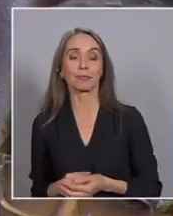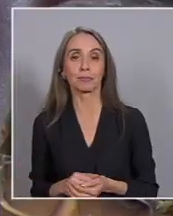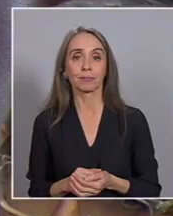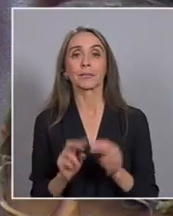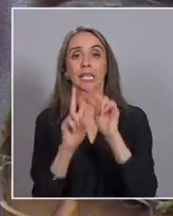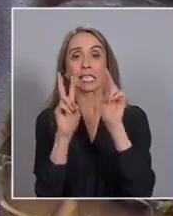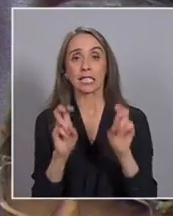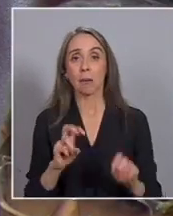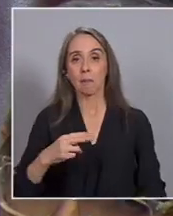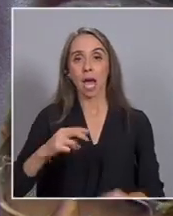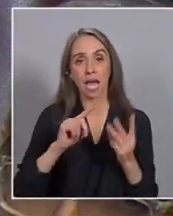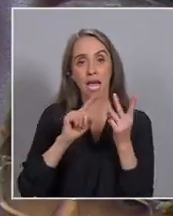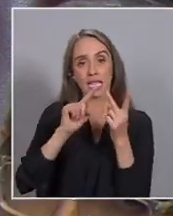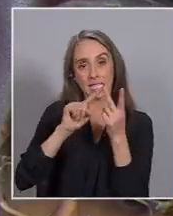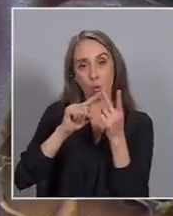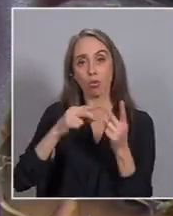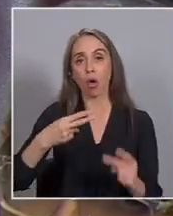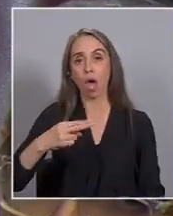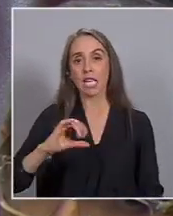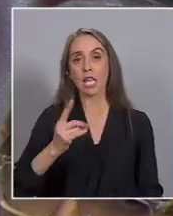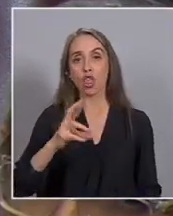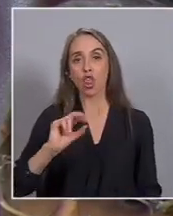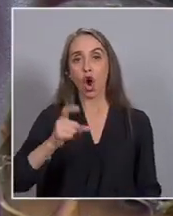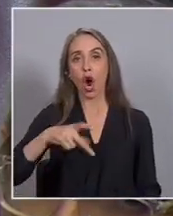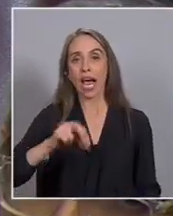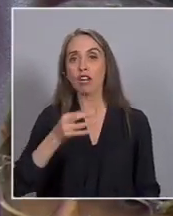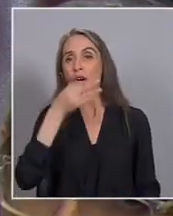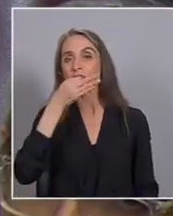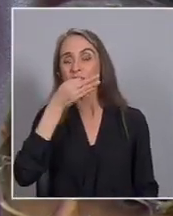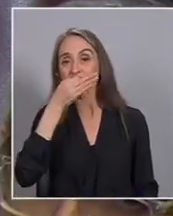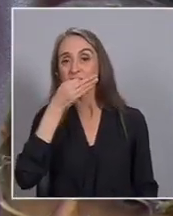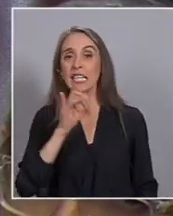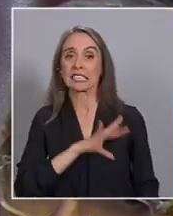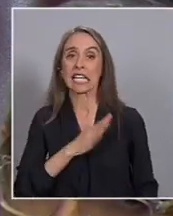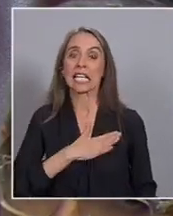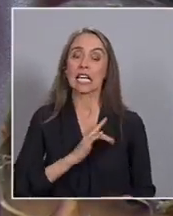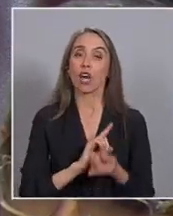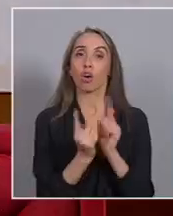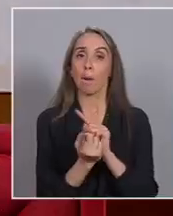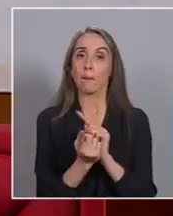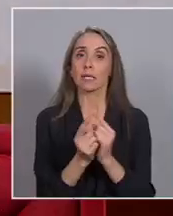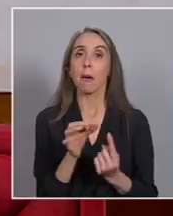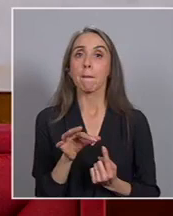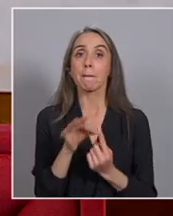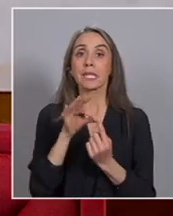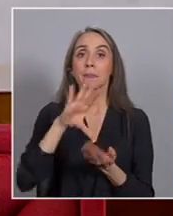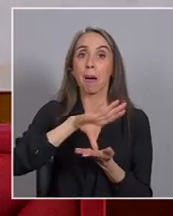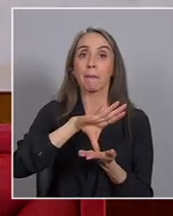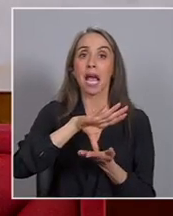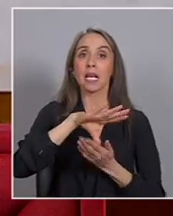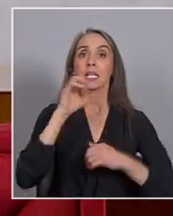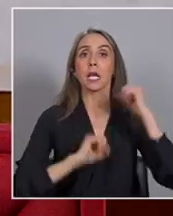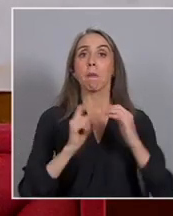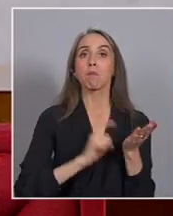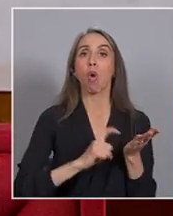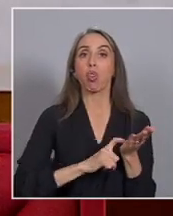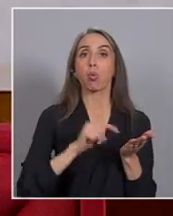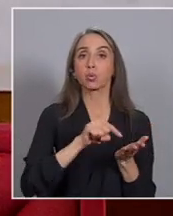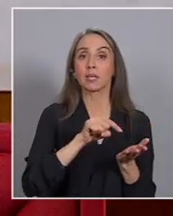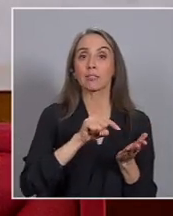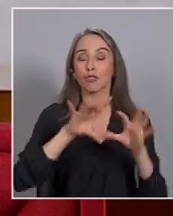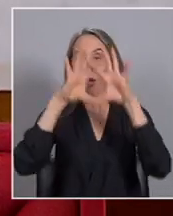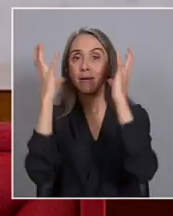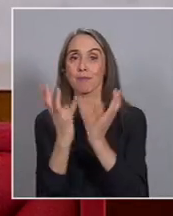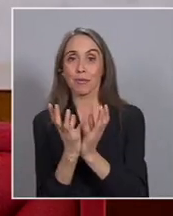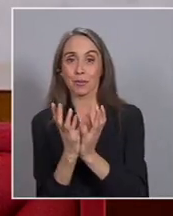En materia de hidrógeno verde, nuestro objetivo es convertirnos también en uno de los principales productores del mundo. Y